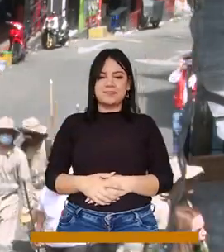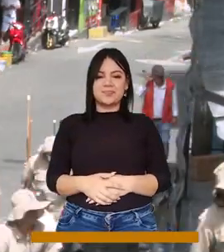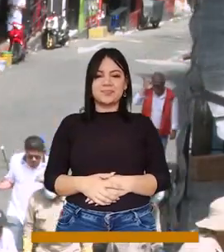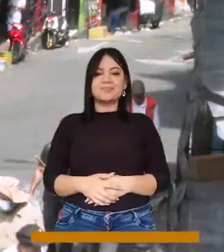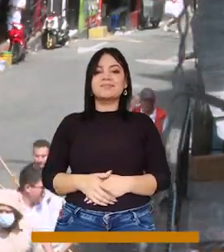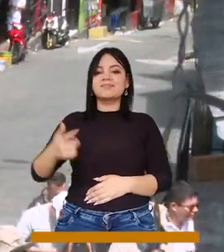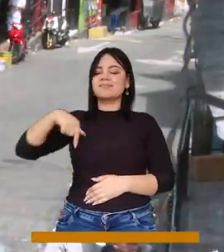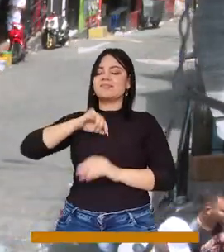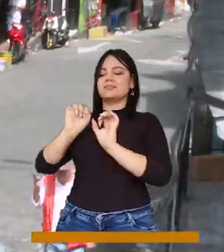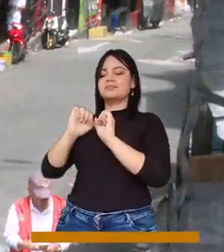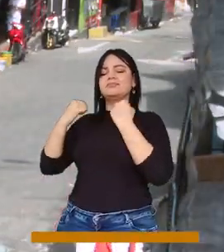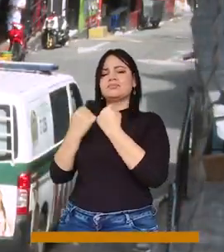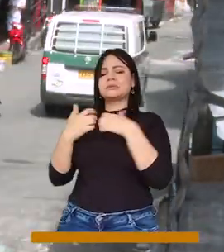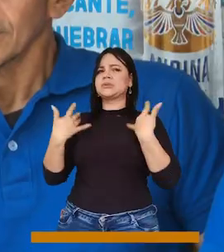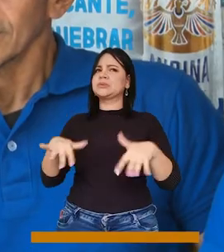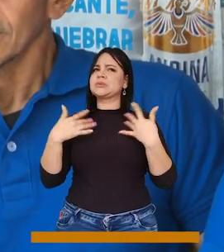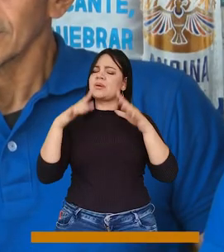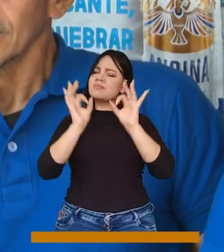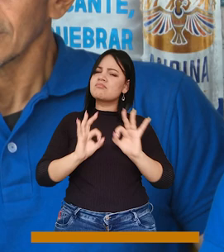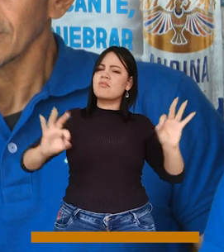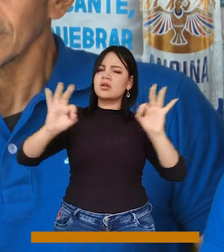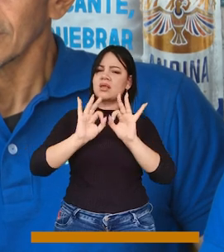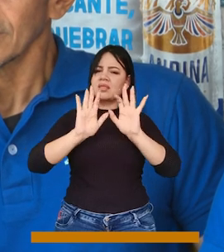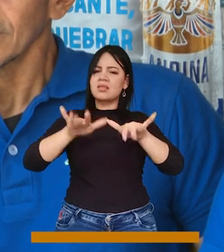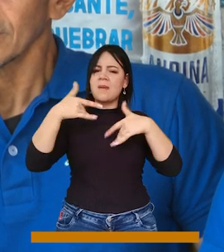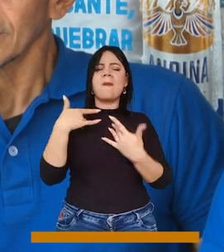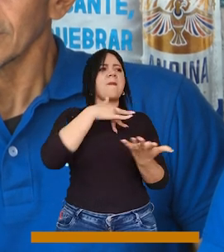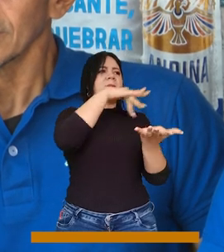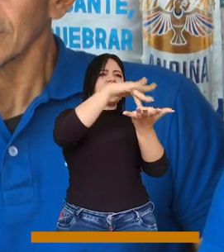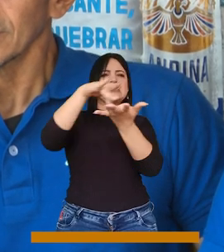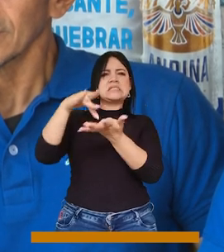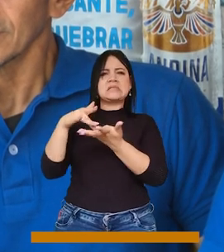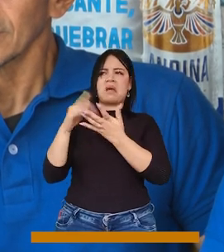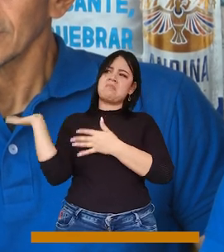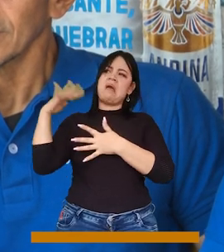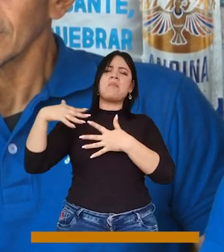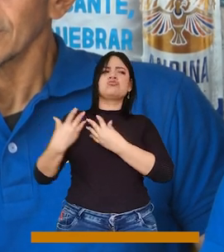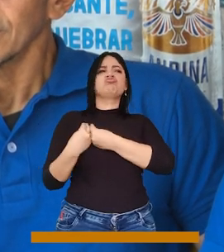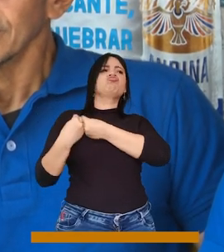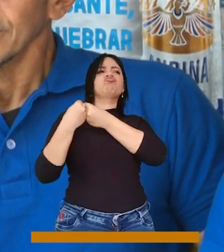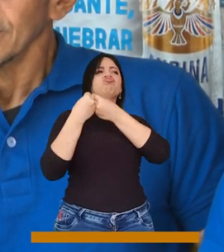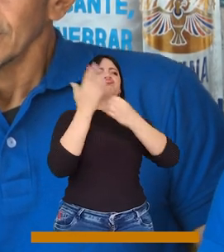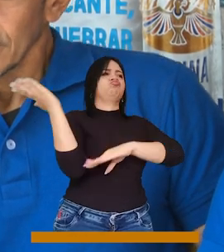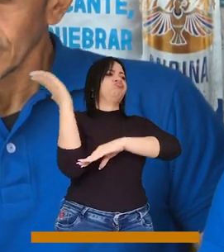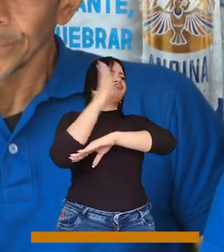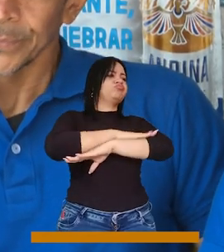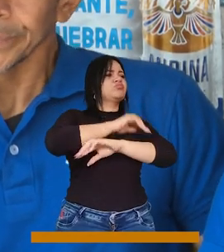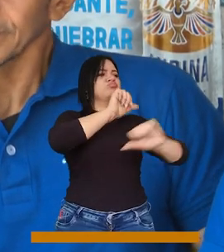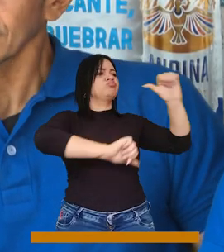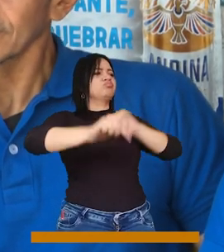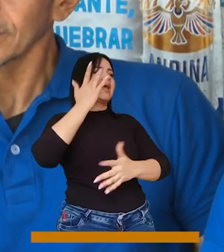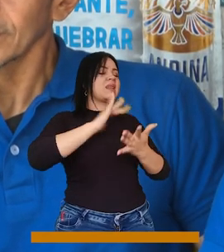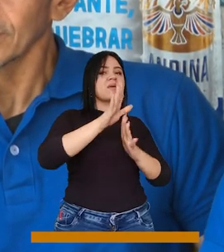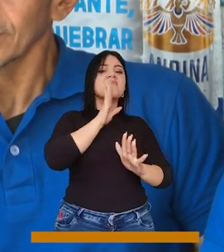Consejo es bien importante poder participar de estas jornadas en